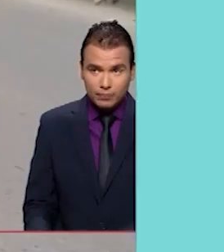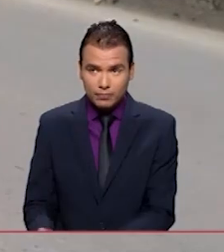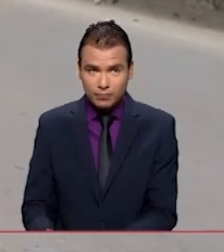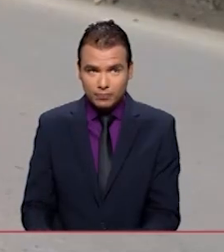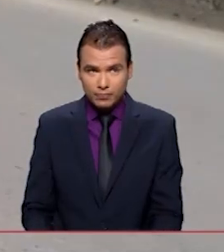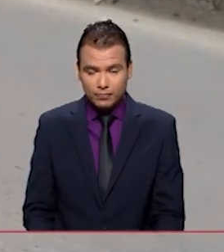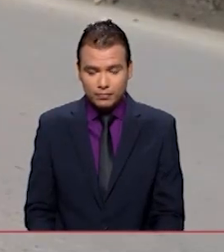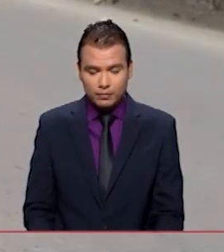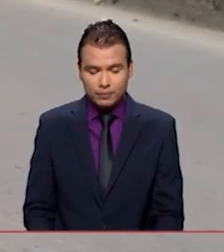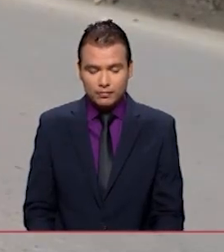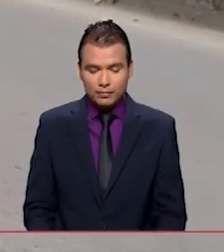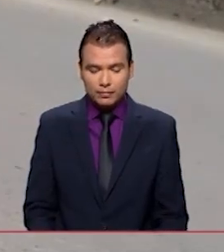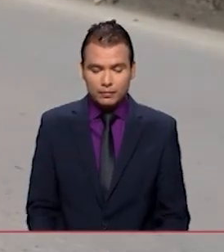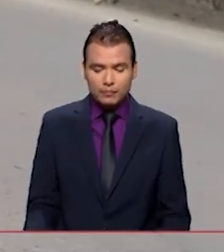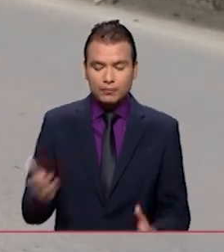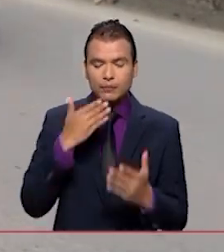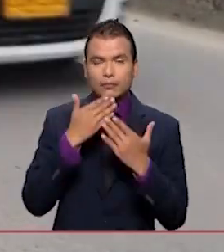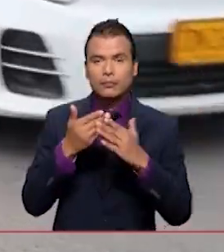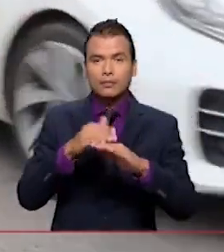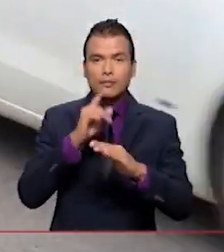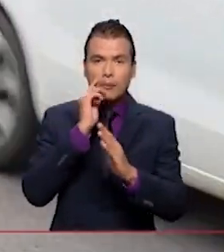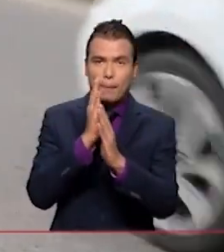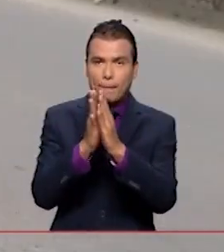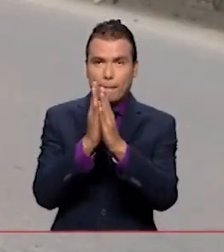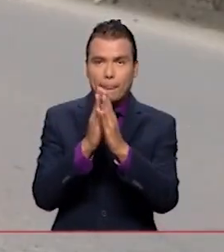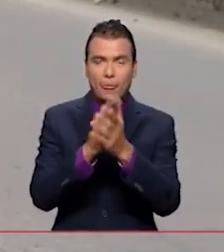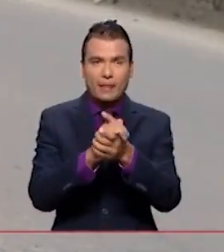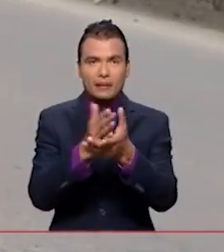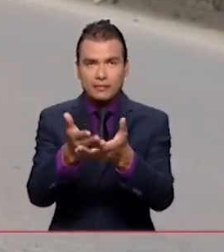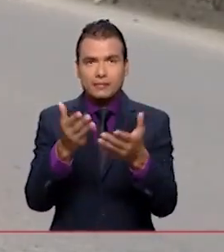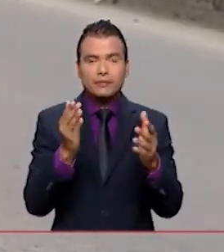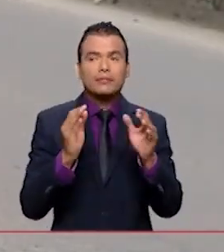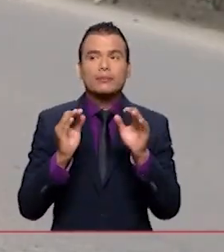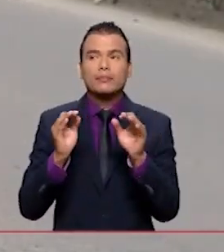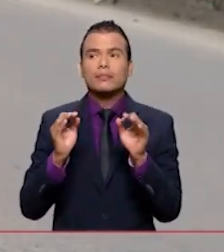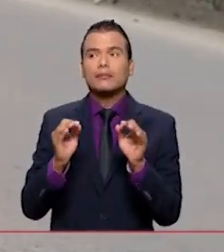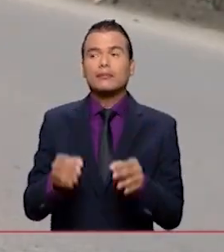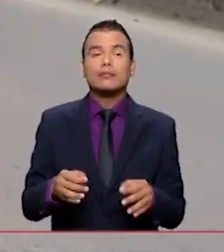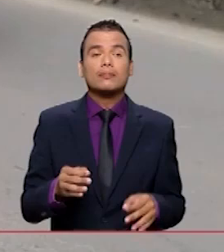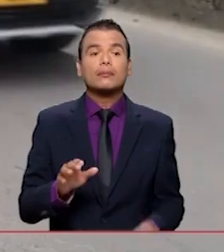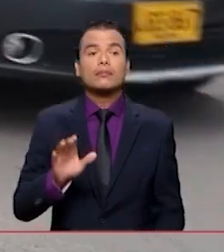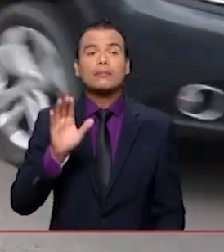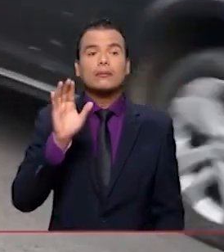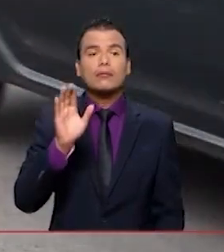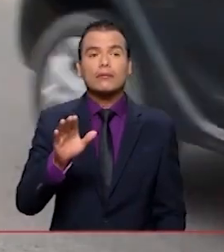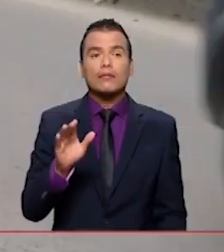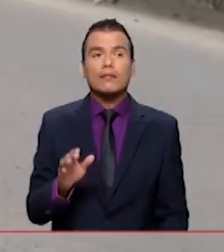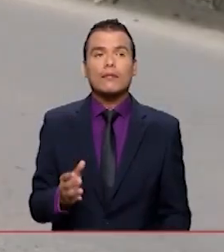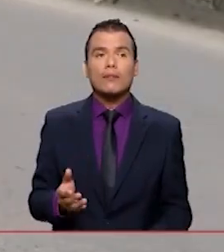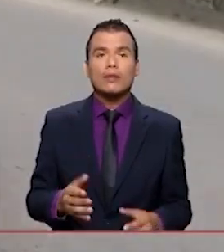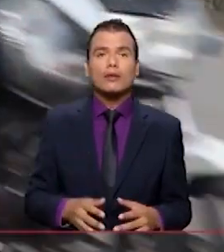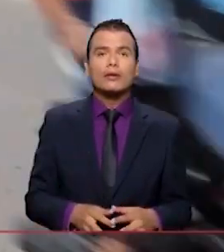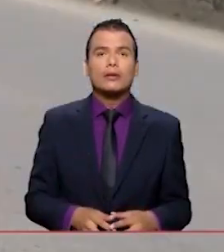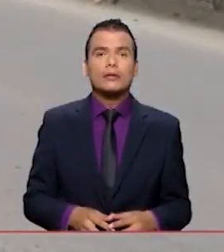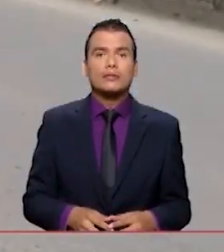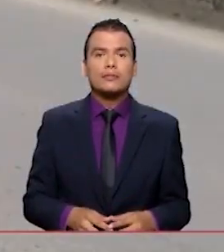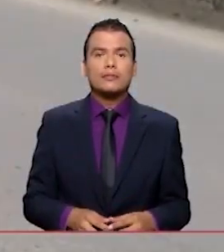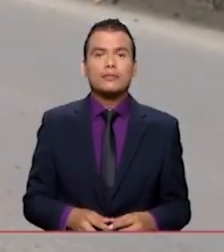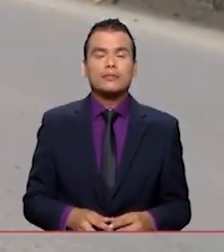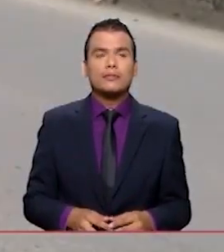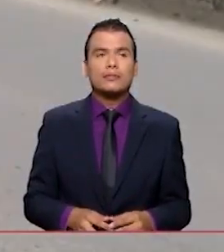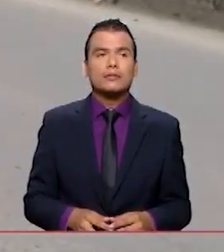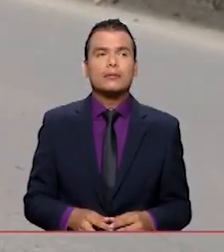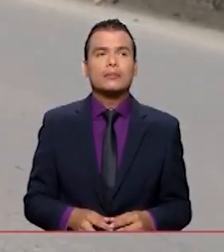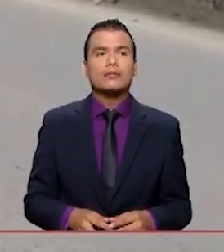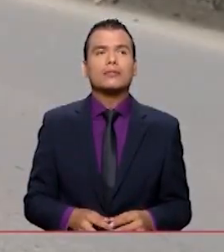Buenas tardes, reciban un cordial saludo. Así es, en Suárez, un patrullero identificado como Cristian Castro se salvó de morir luego que un proyectil